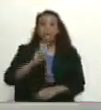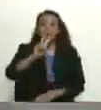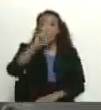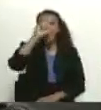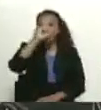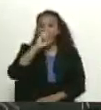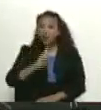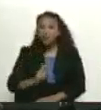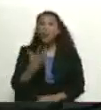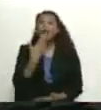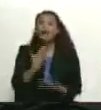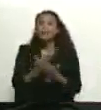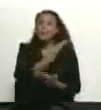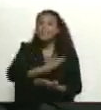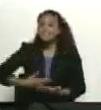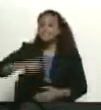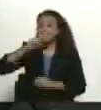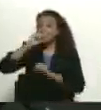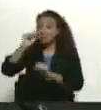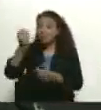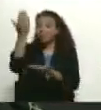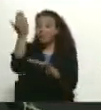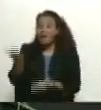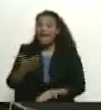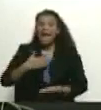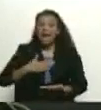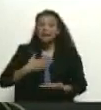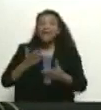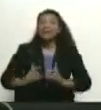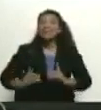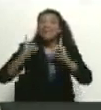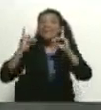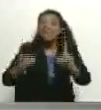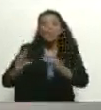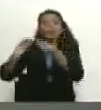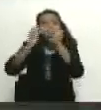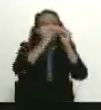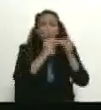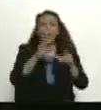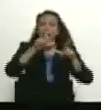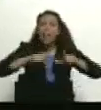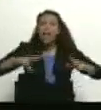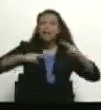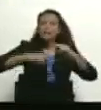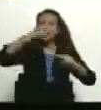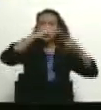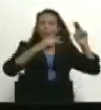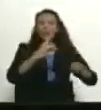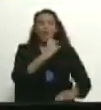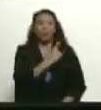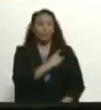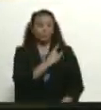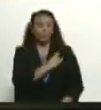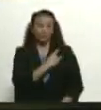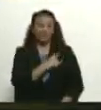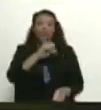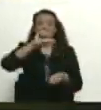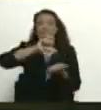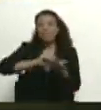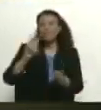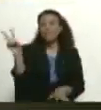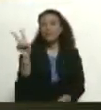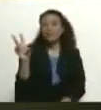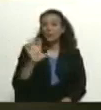2 años, gracias a nuestro presidente Nicolás Maduro Moros, que decidió recuperar la infraestructura de la Universidad Central